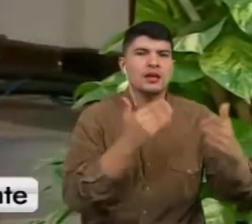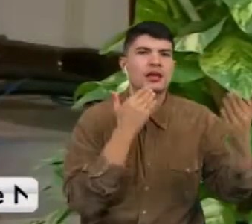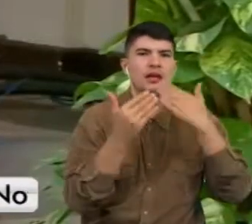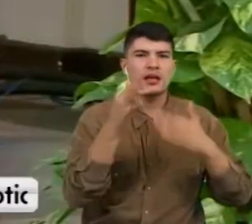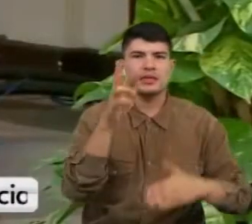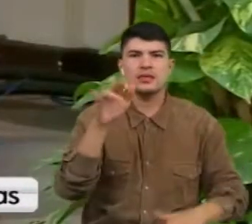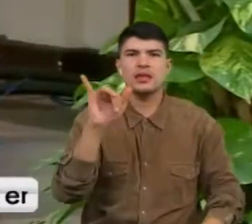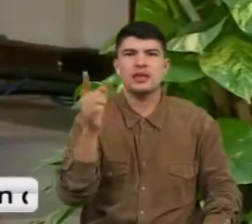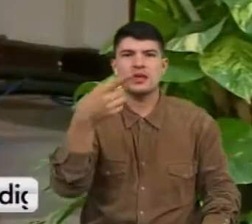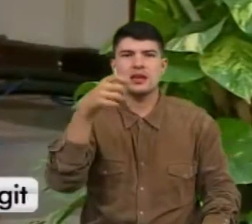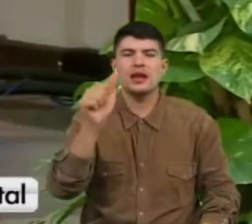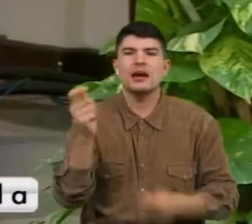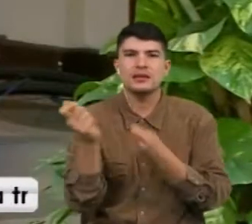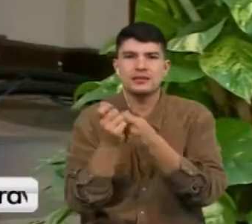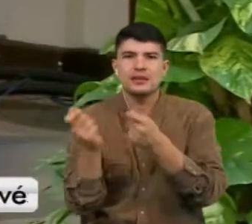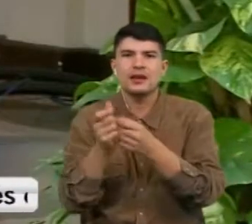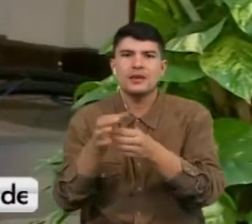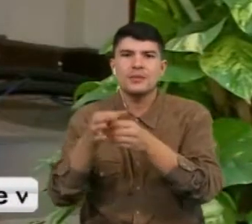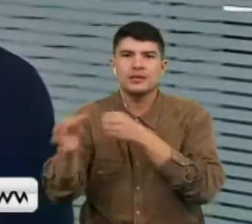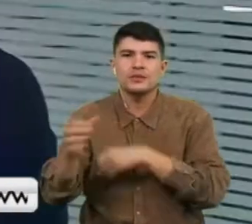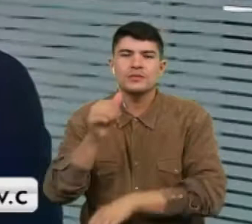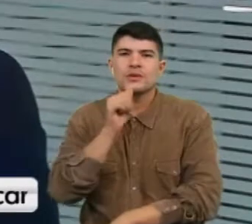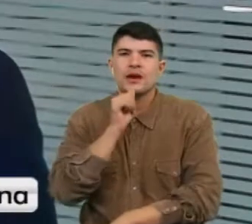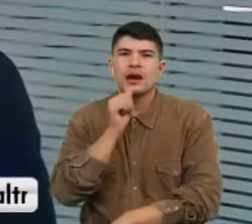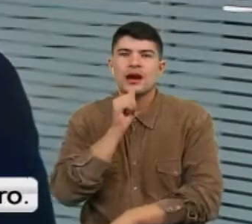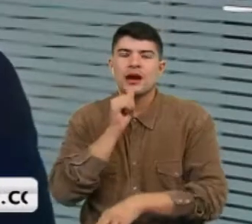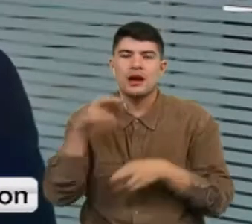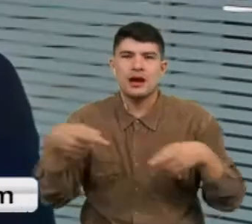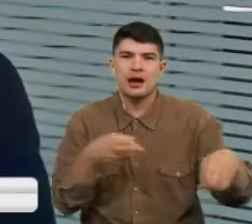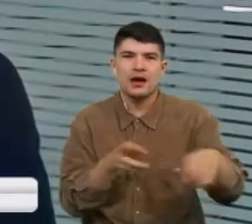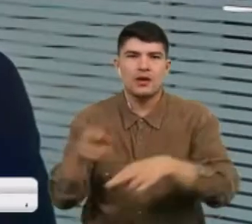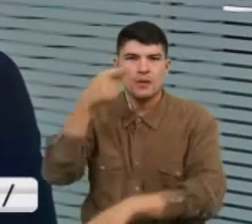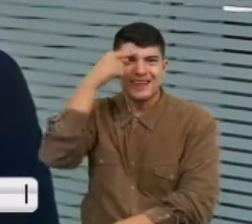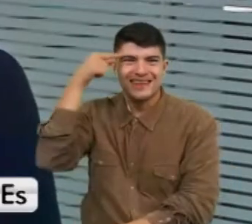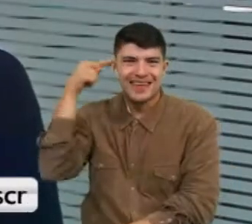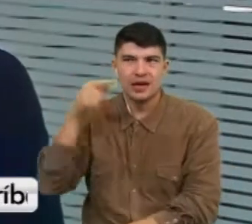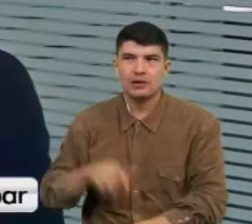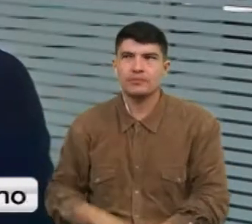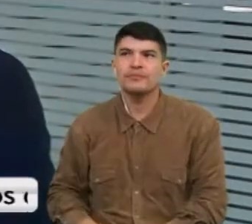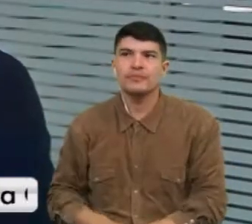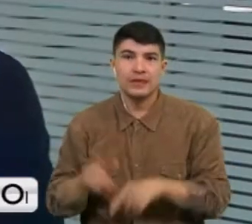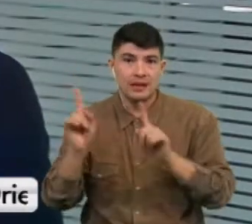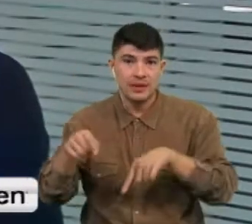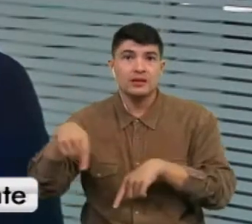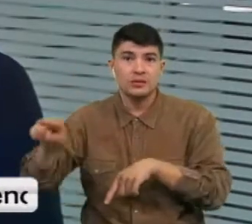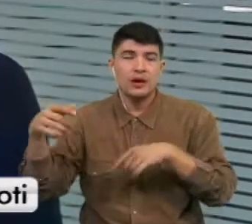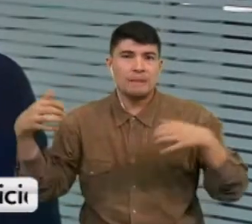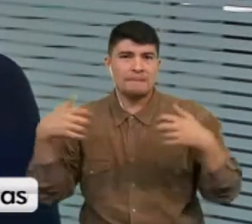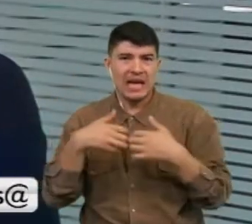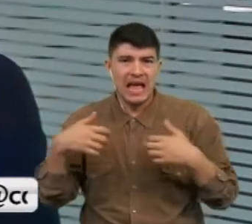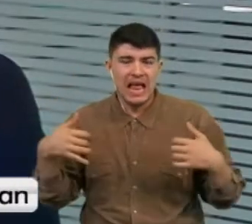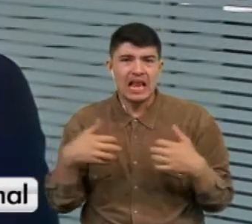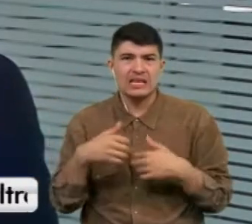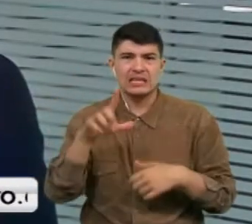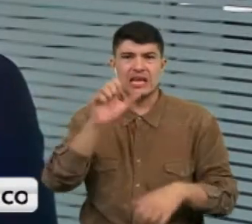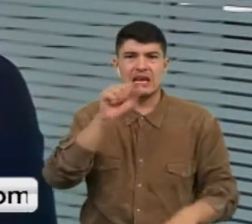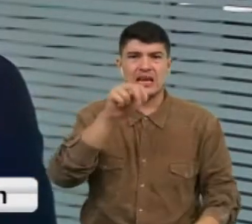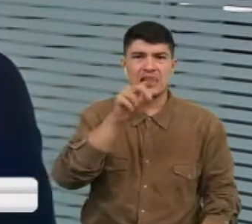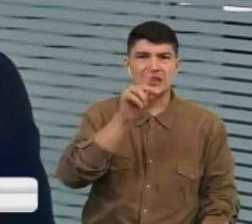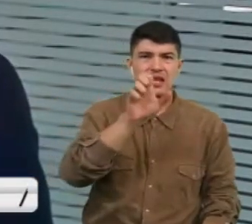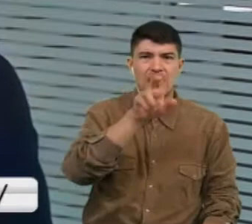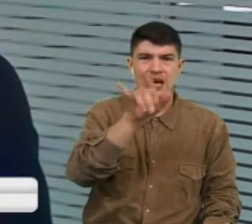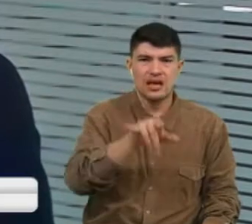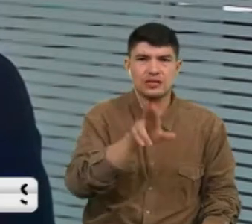esto en inmediaciones del municipio de Río Negro. Bueno, también tenemos cultivos ilícitos en la provincia de Vélez, en los municipios de Landazuri,